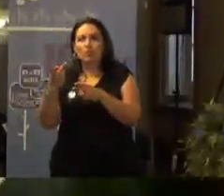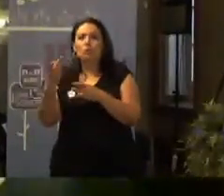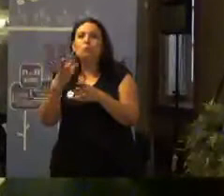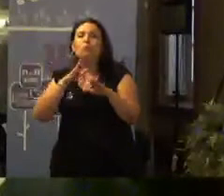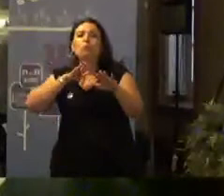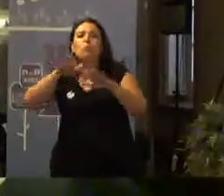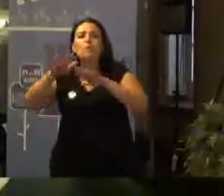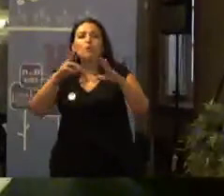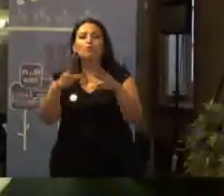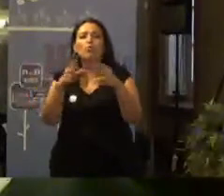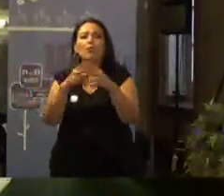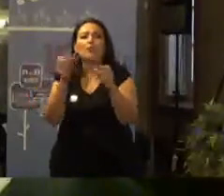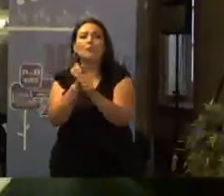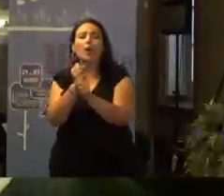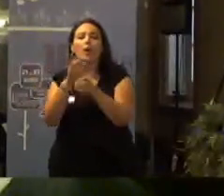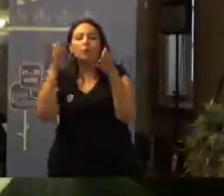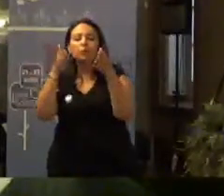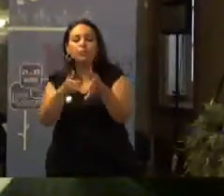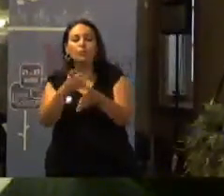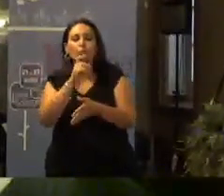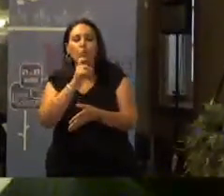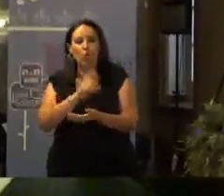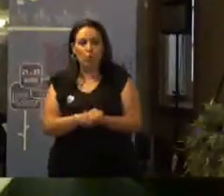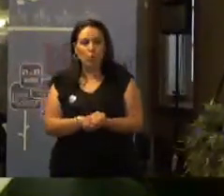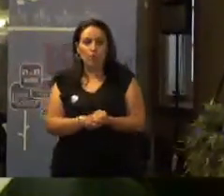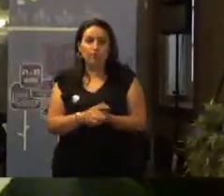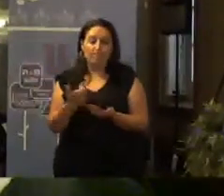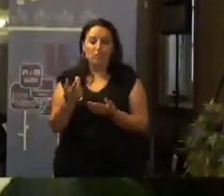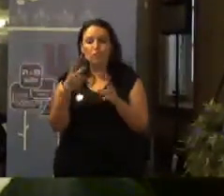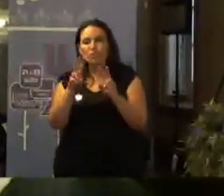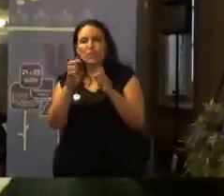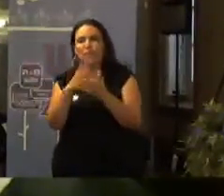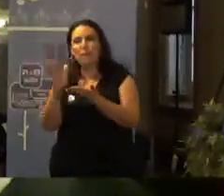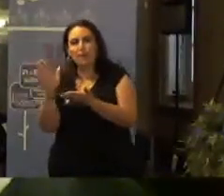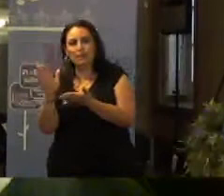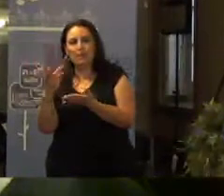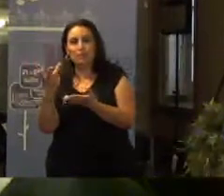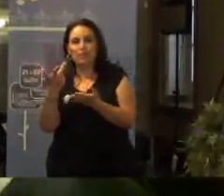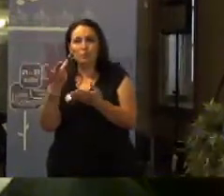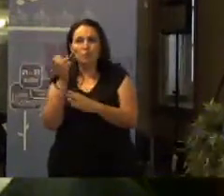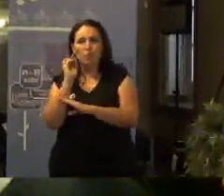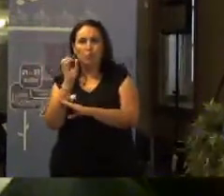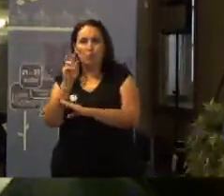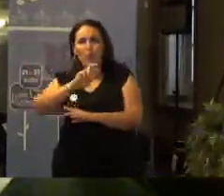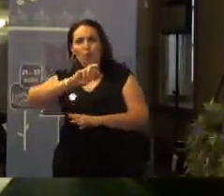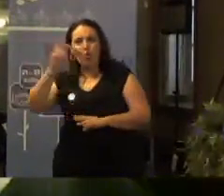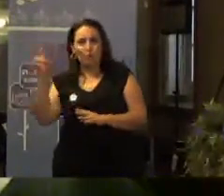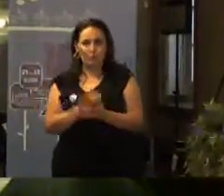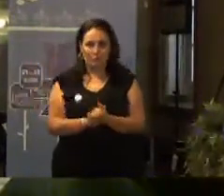sociais. Mas isso é todo um outro debate que nós podemos entrar na conversa.